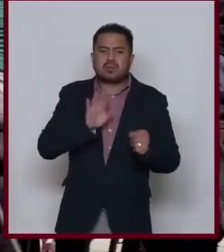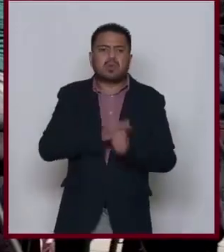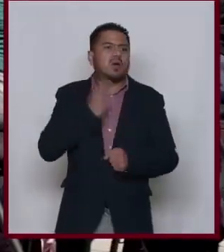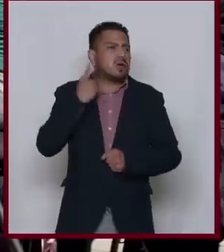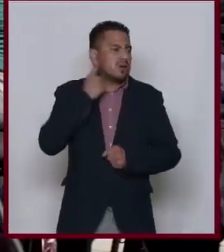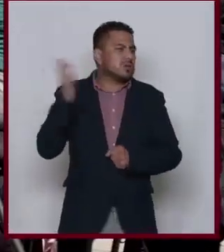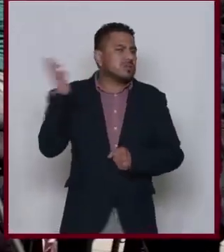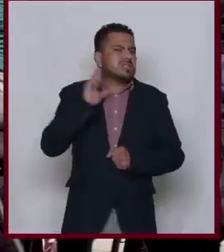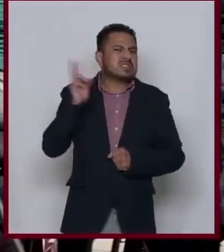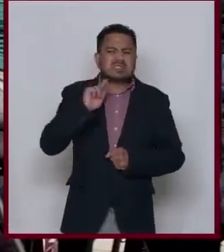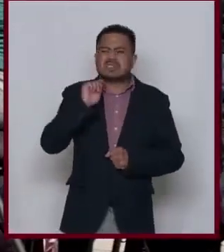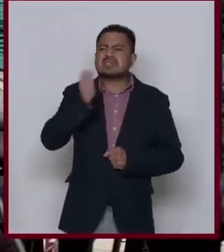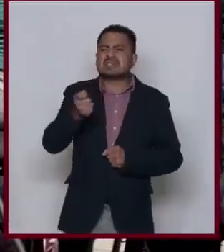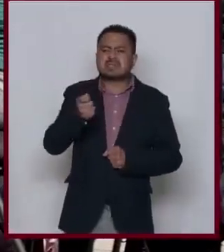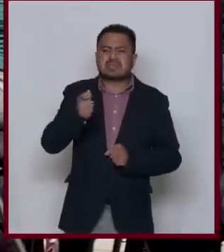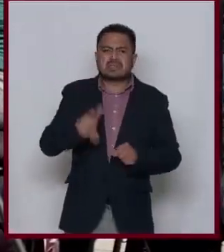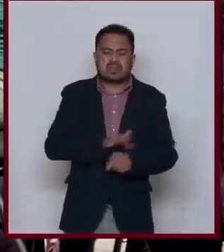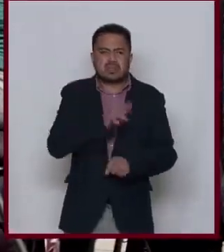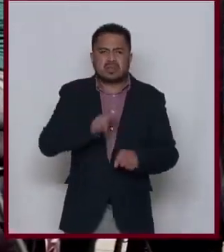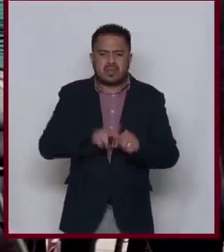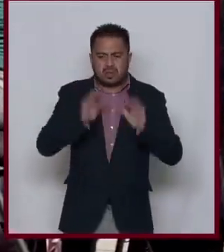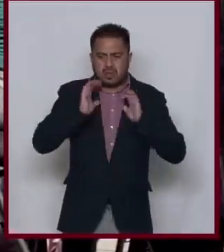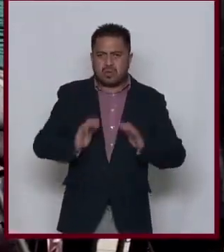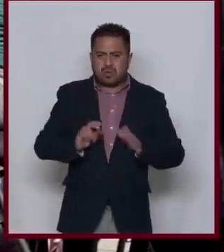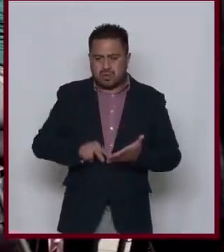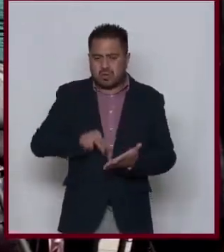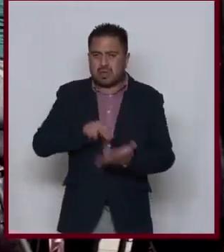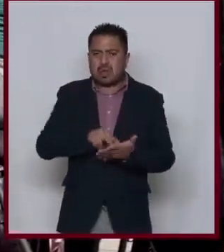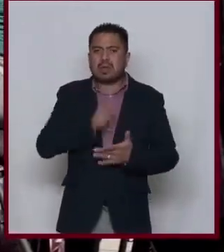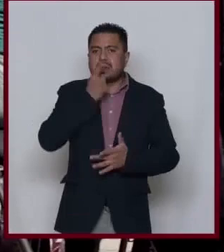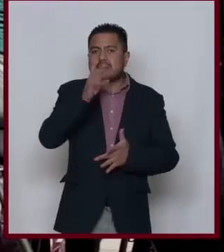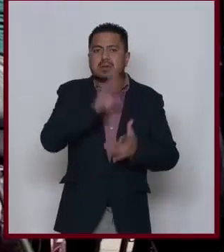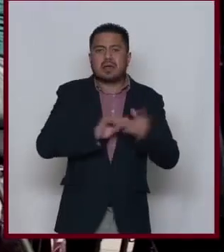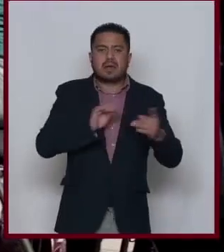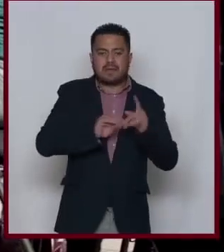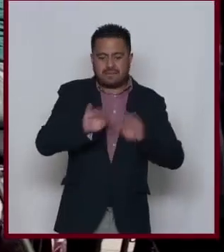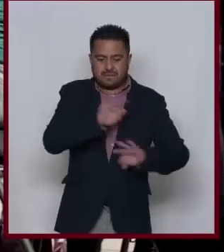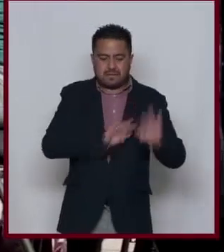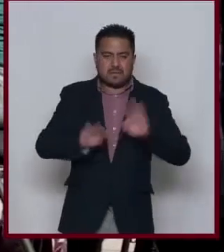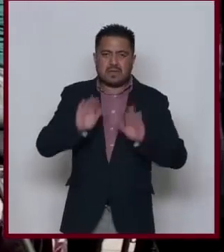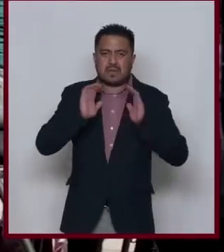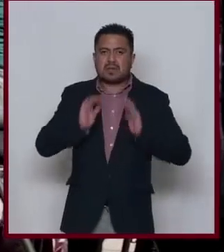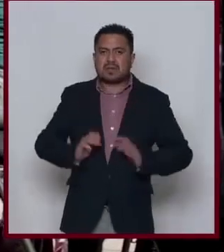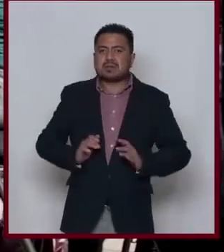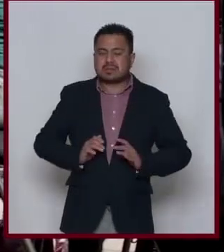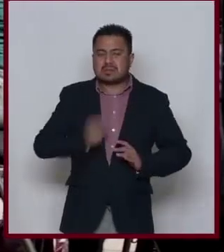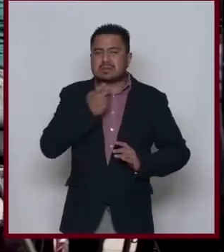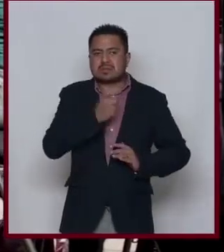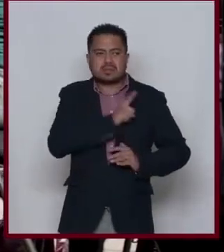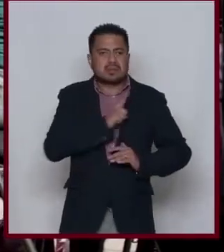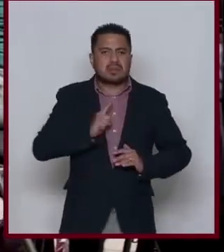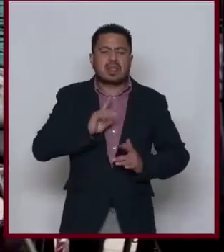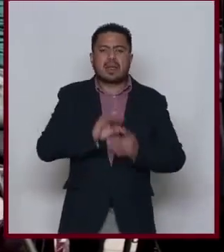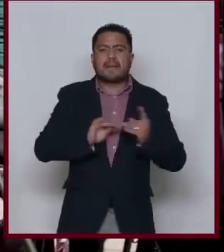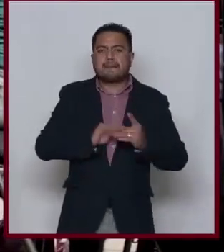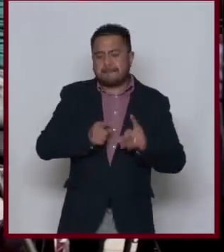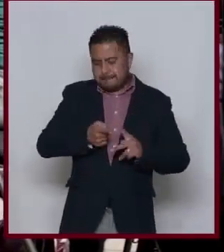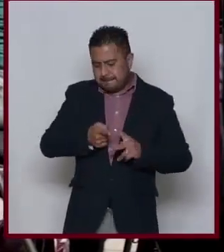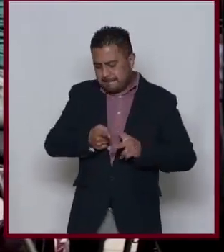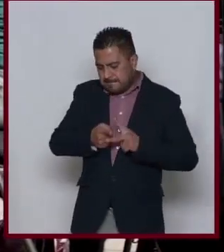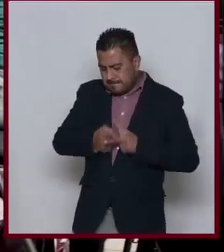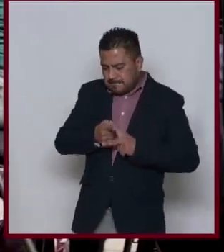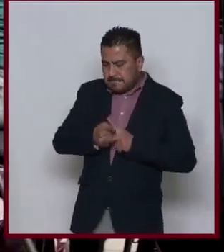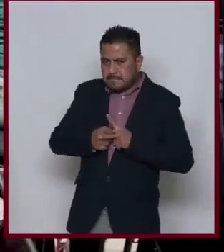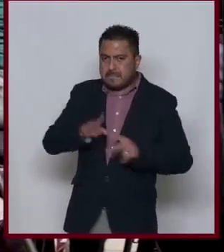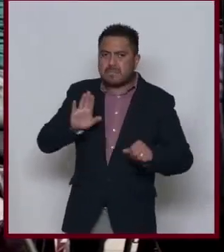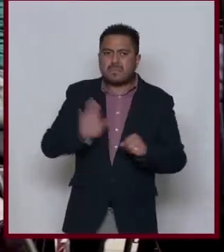es un fenómeno físico. Y si vamos a hablar de física, inevitablemente tenemos que hablar de matemáticas,